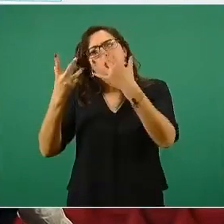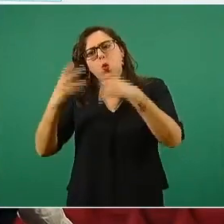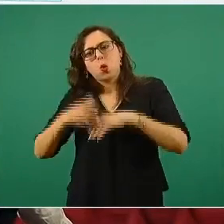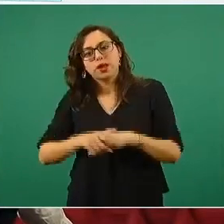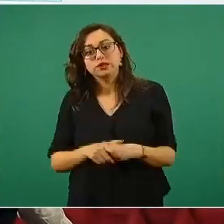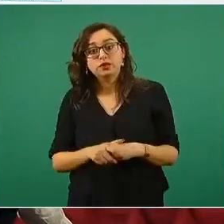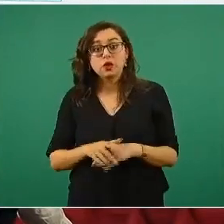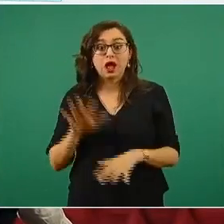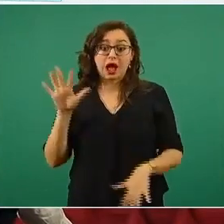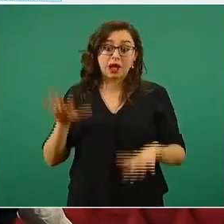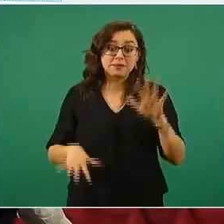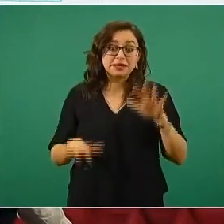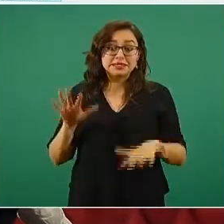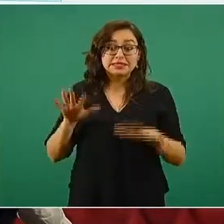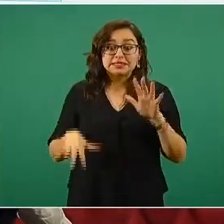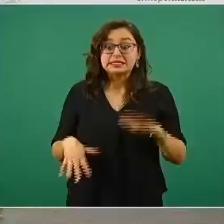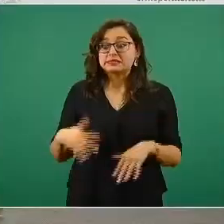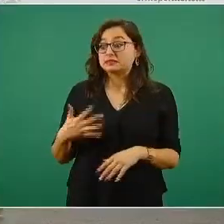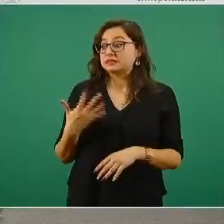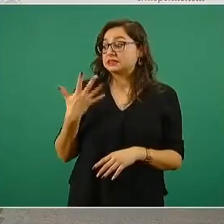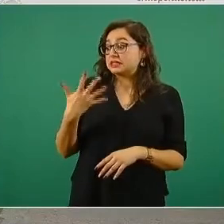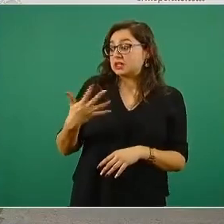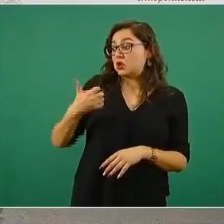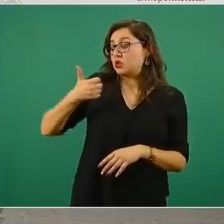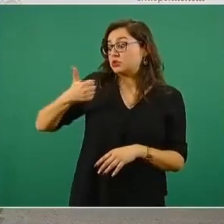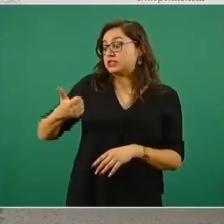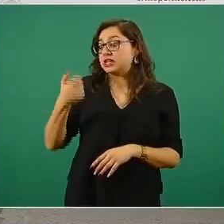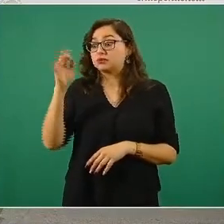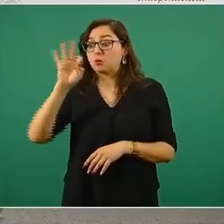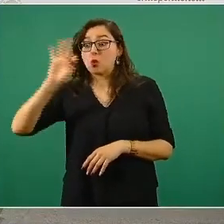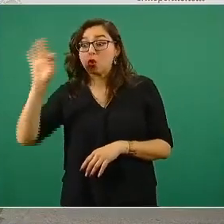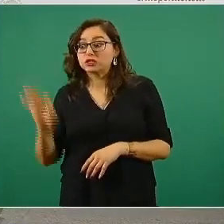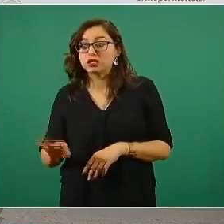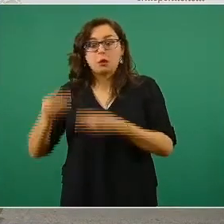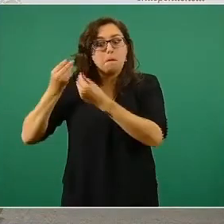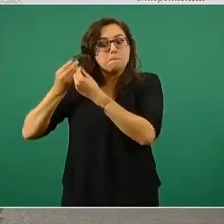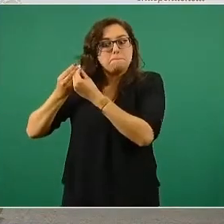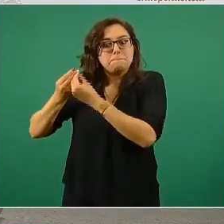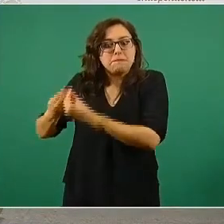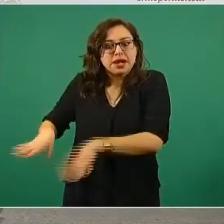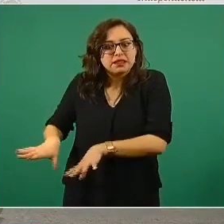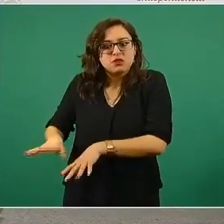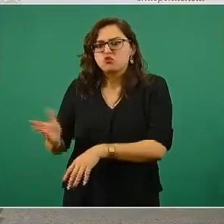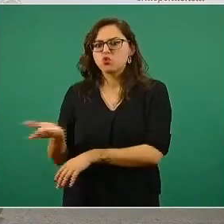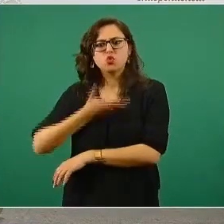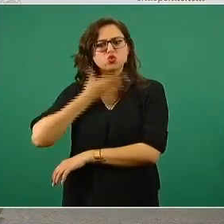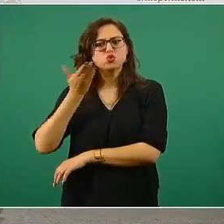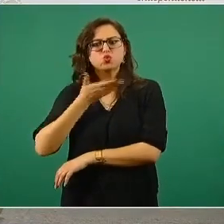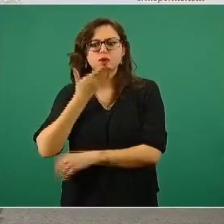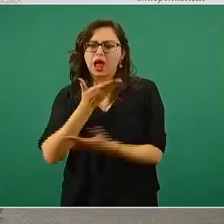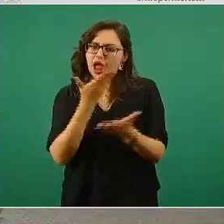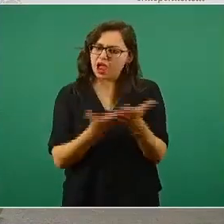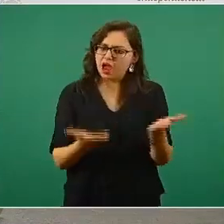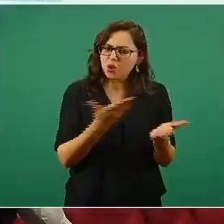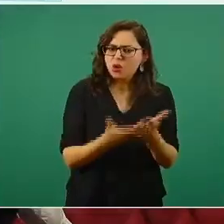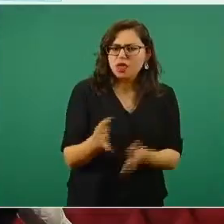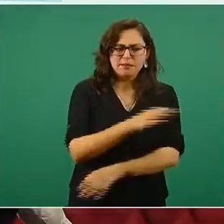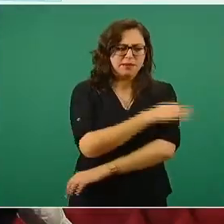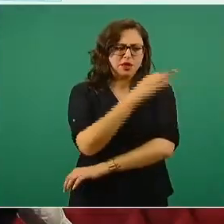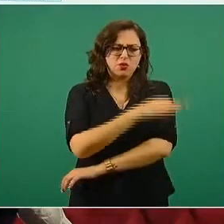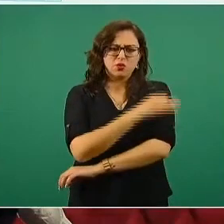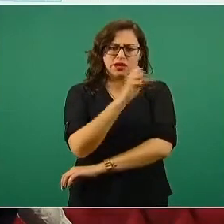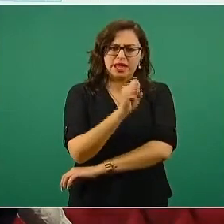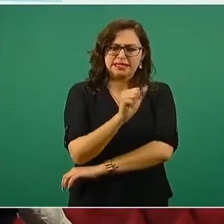superar números como el 5 o como el 6%, y en lo que vamos ahora de la vacunación contra el virus SARS-CoV-2 apenas se